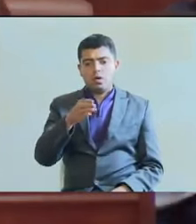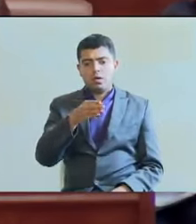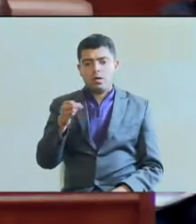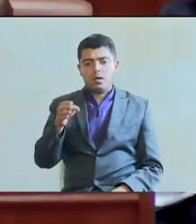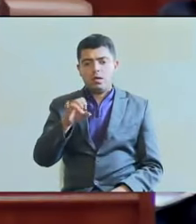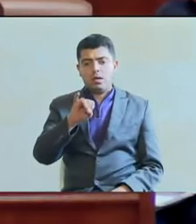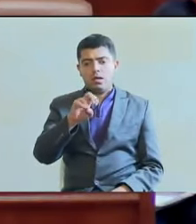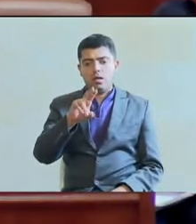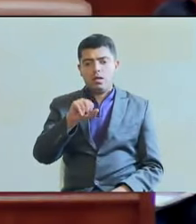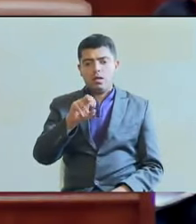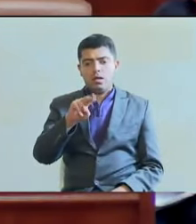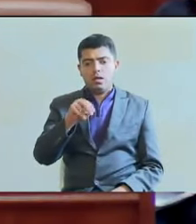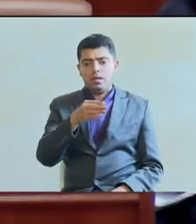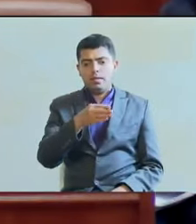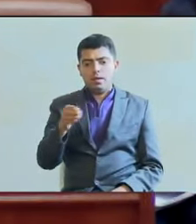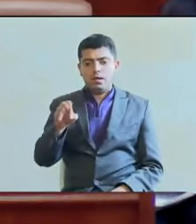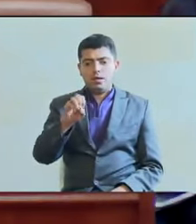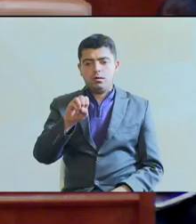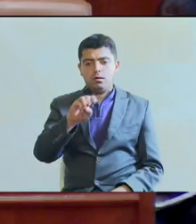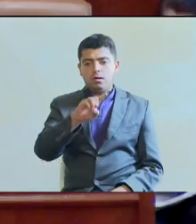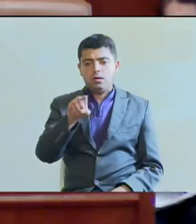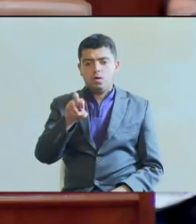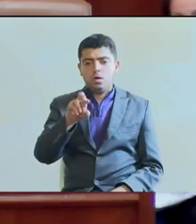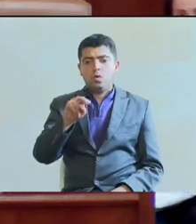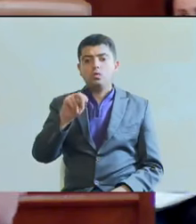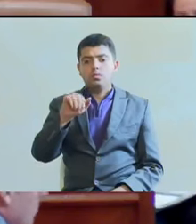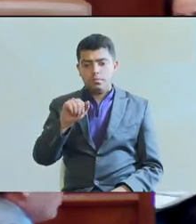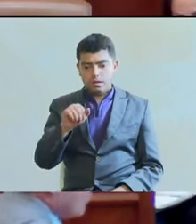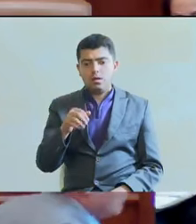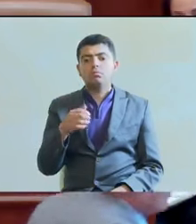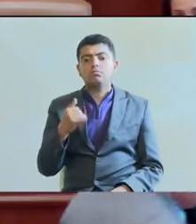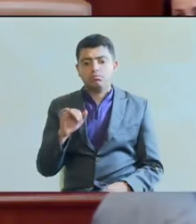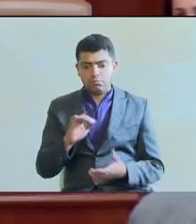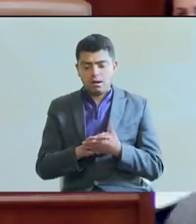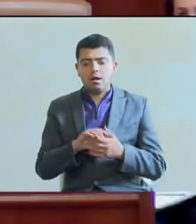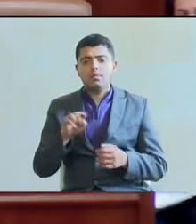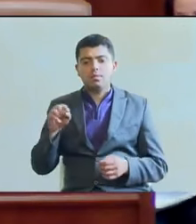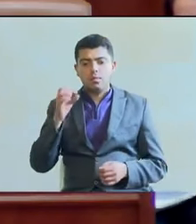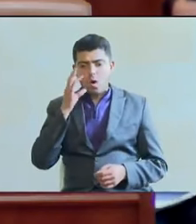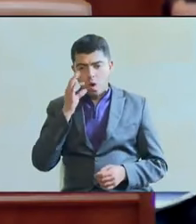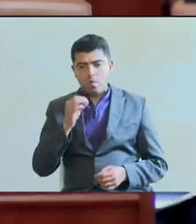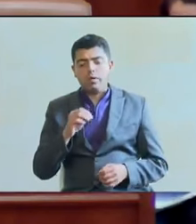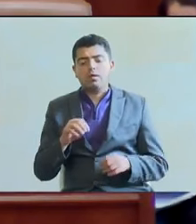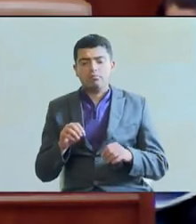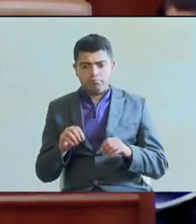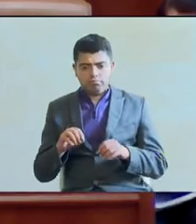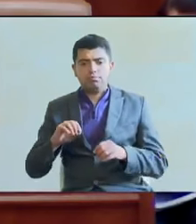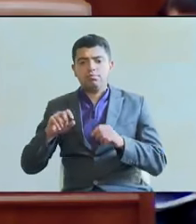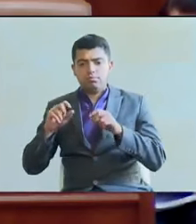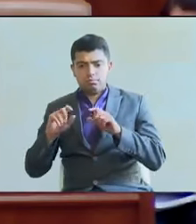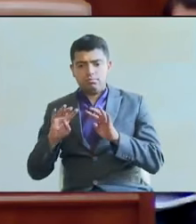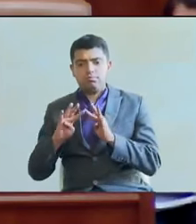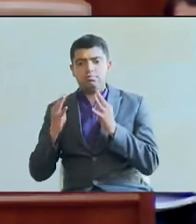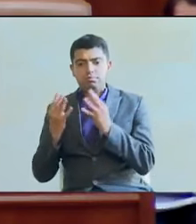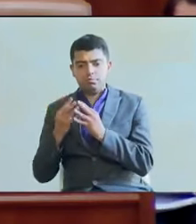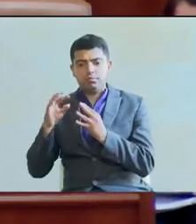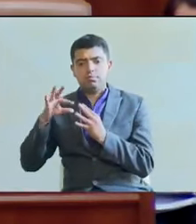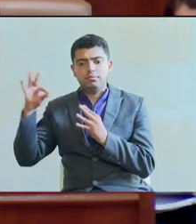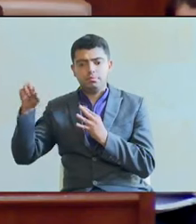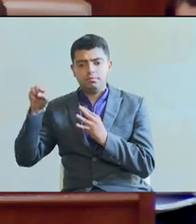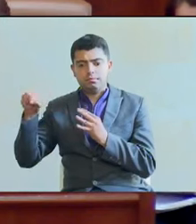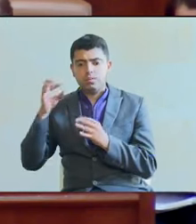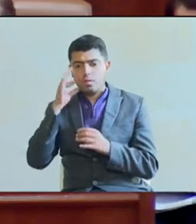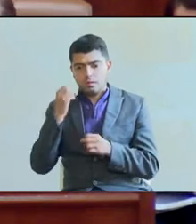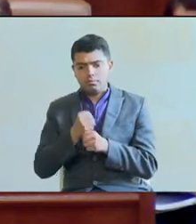y cuál es la dificultad que usted Argumenta nosotros aquí no